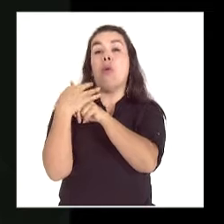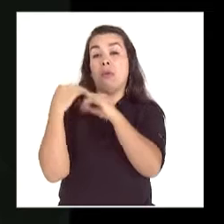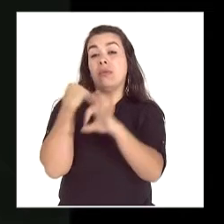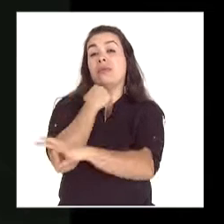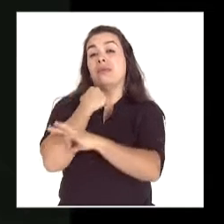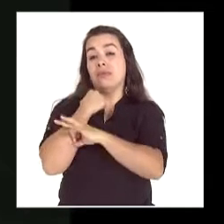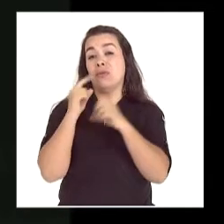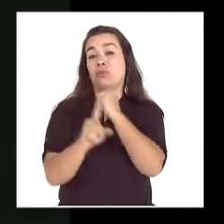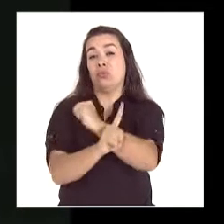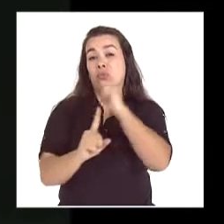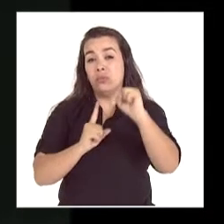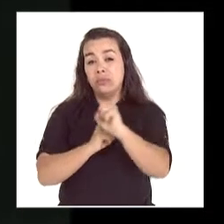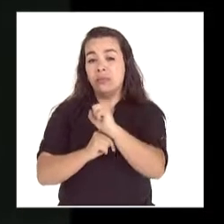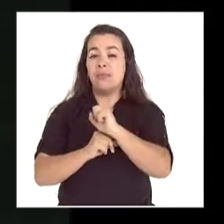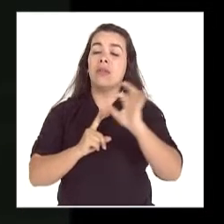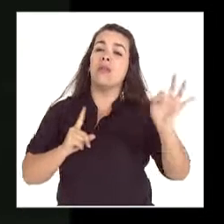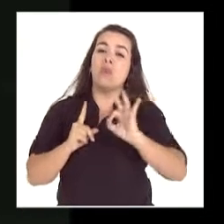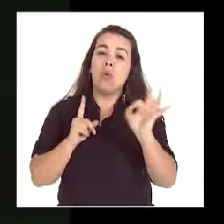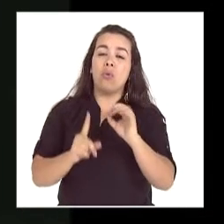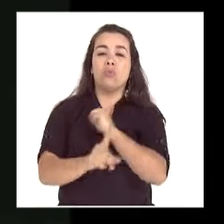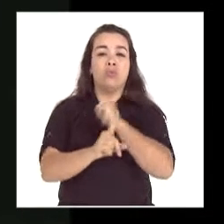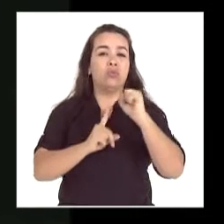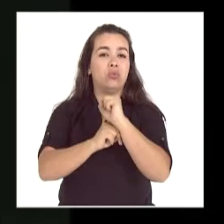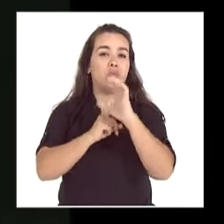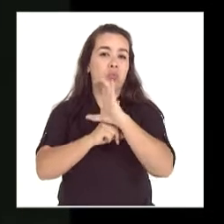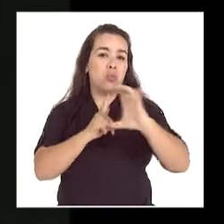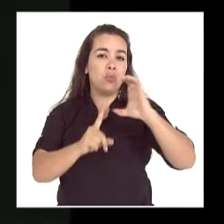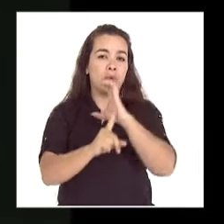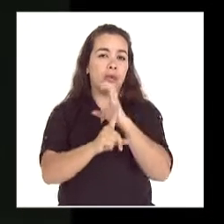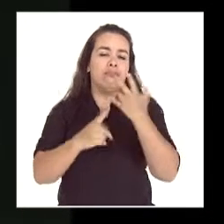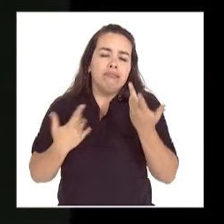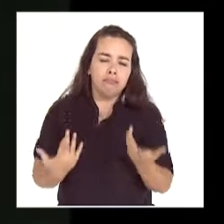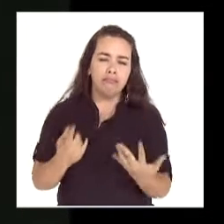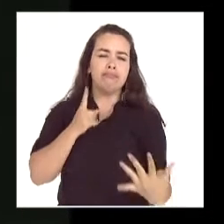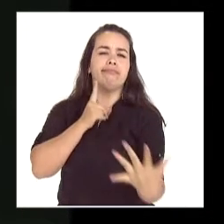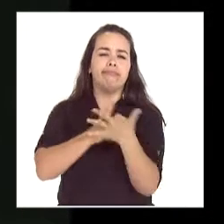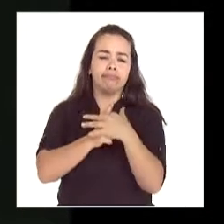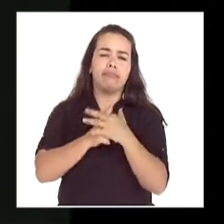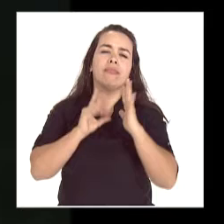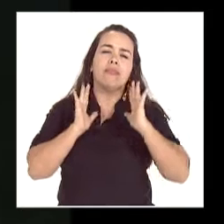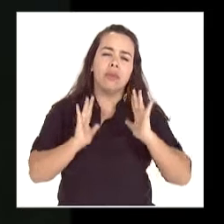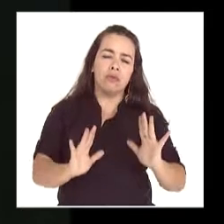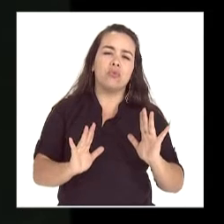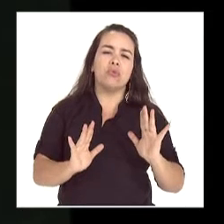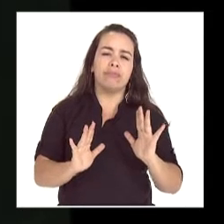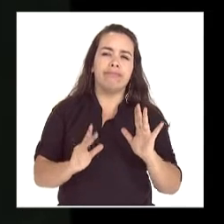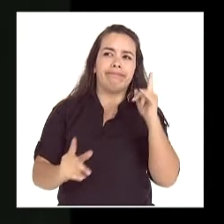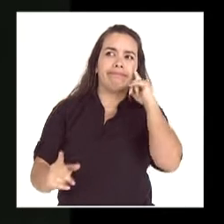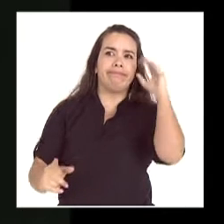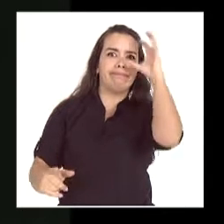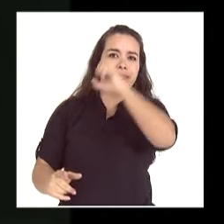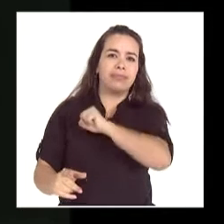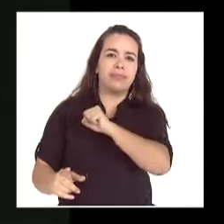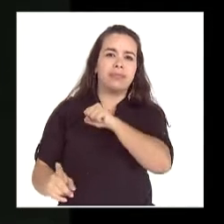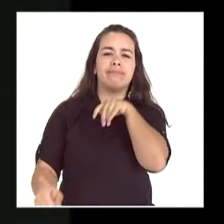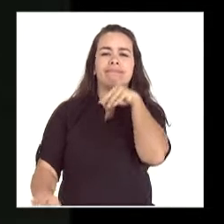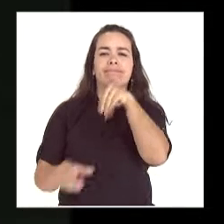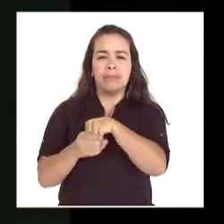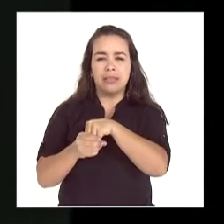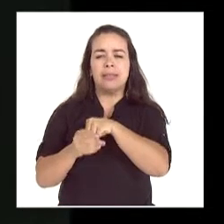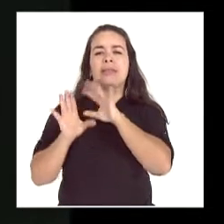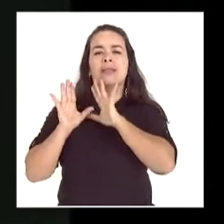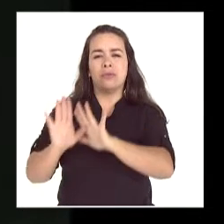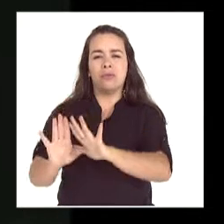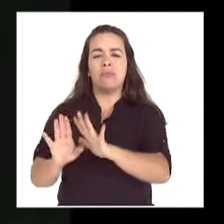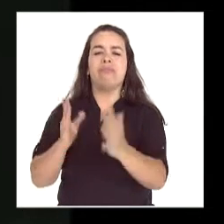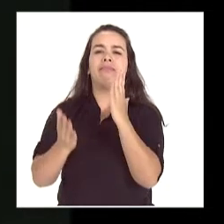psicosociales, factores socioculturales que están claramente implicados en el